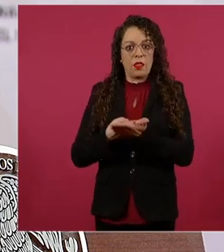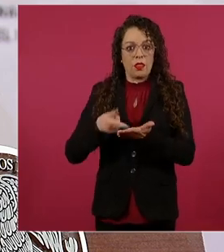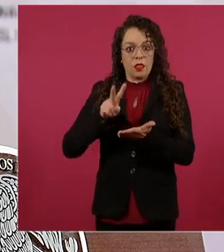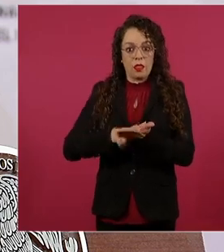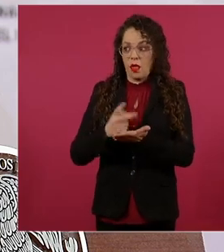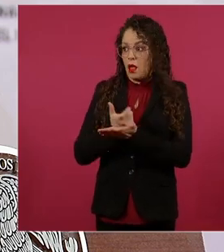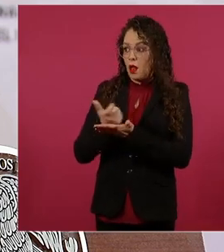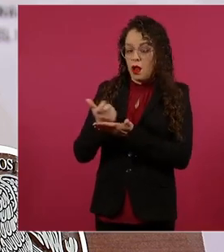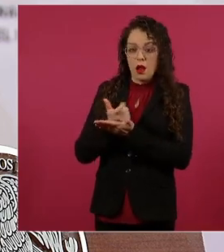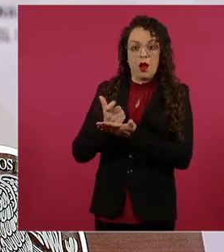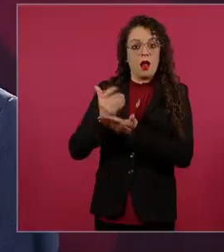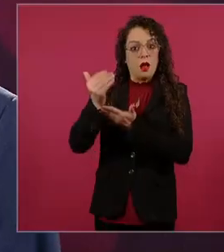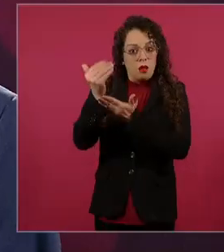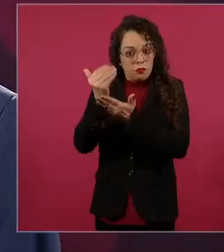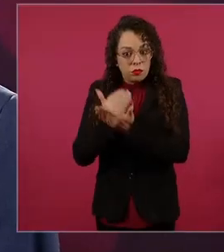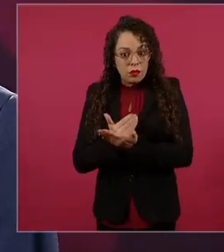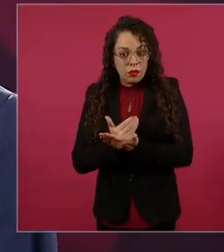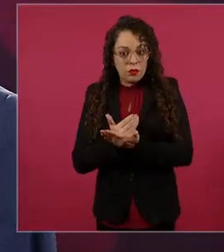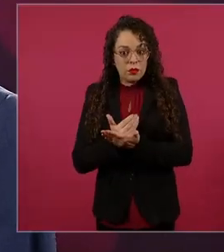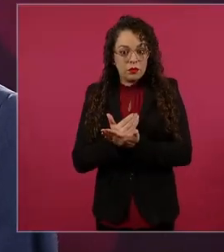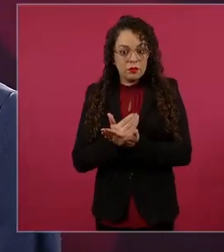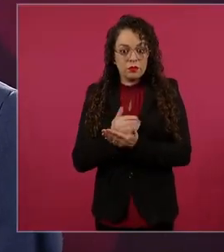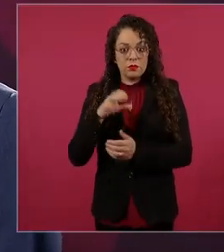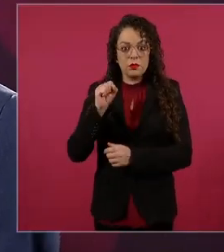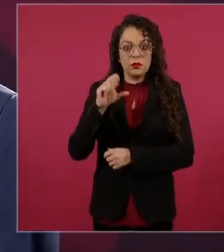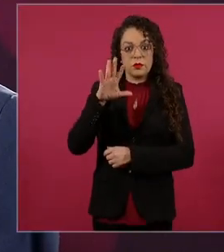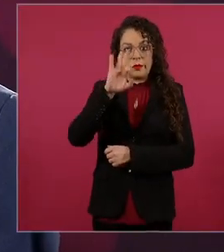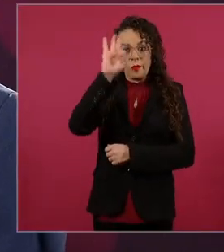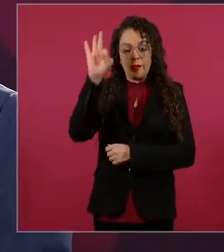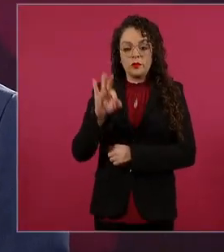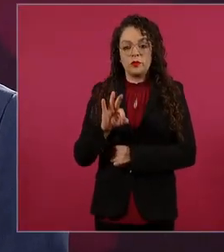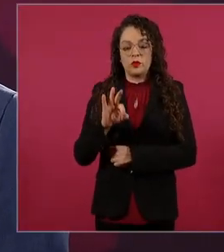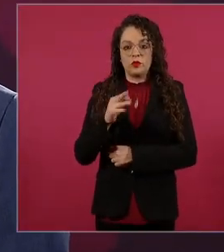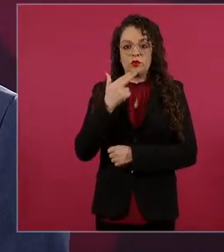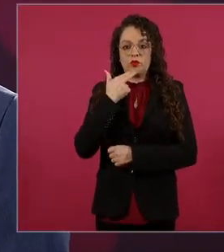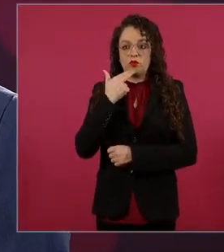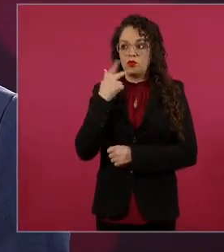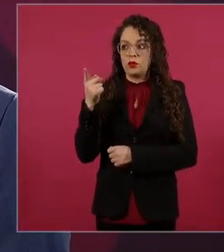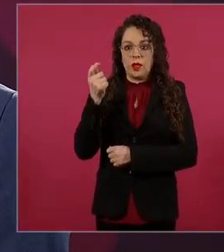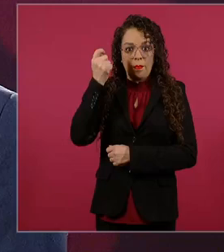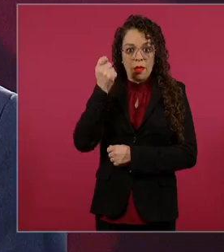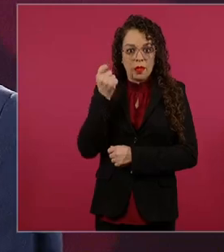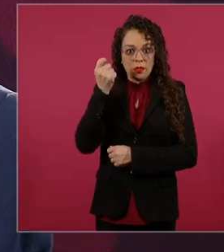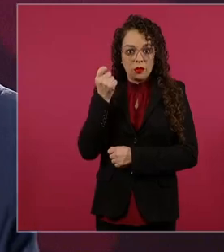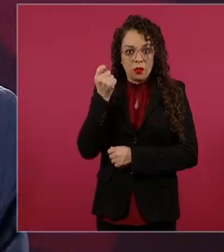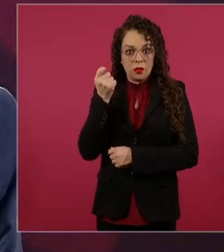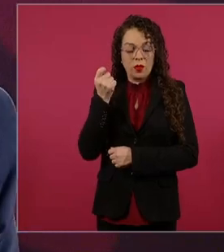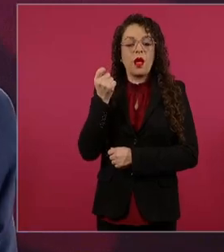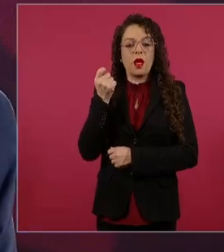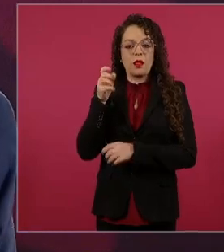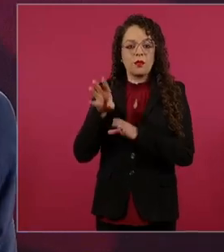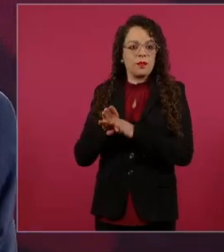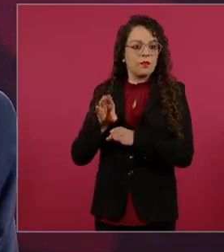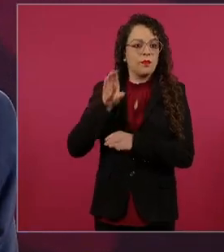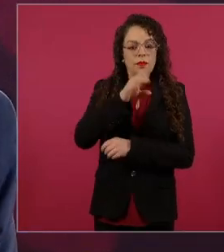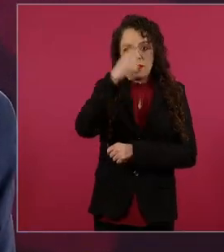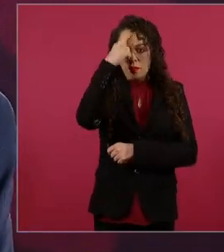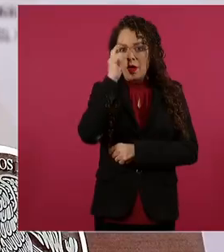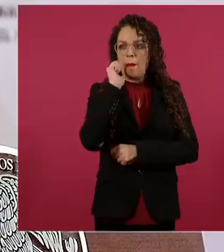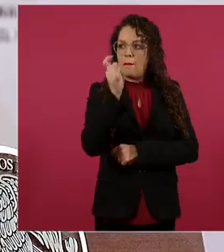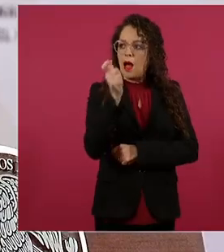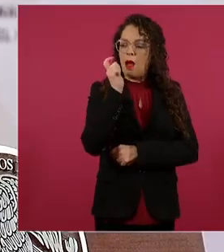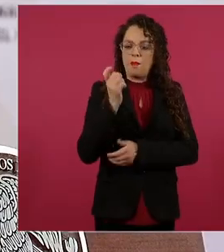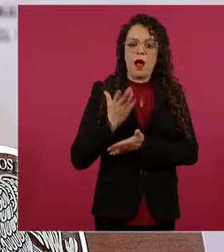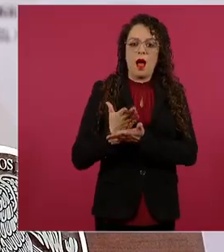por ciento de su pensión para el pago del crédito. Entonces, ahora ofrecemos al momento que una persona trabajadora